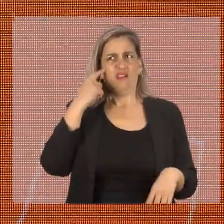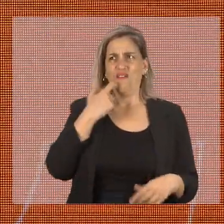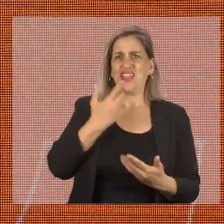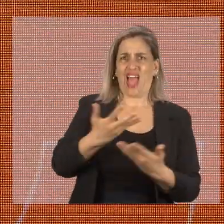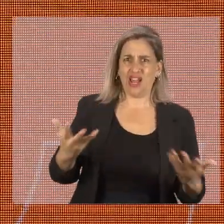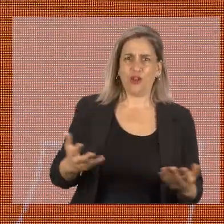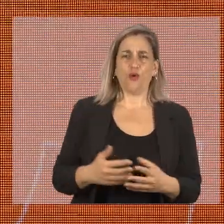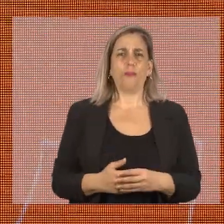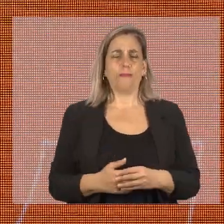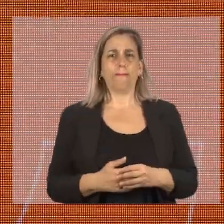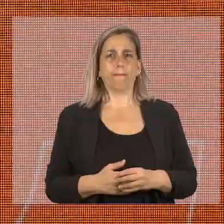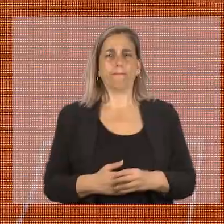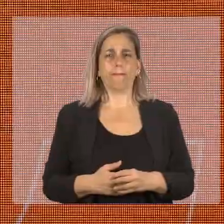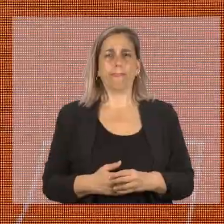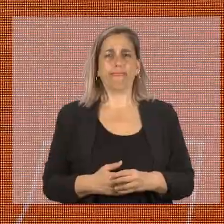y me está faltando algo.